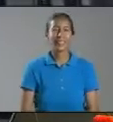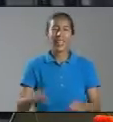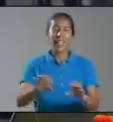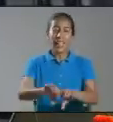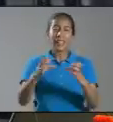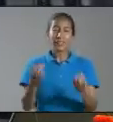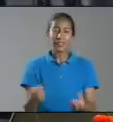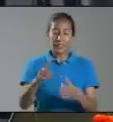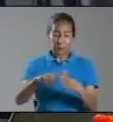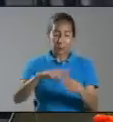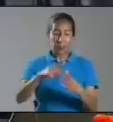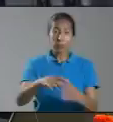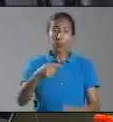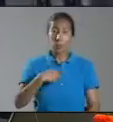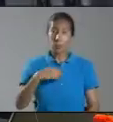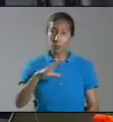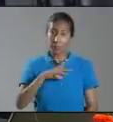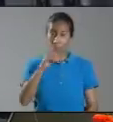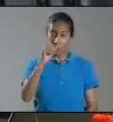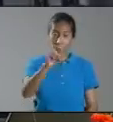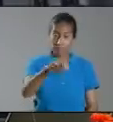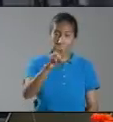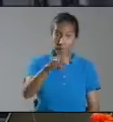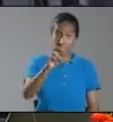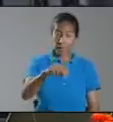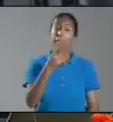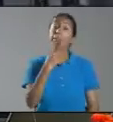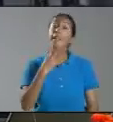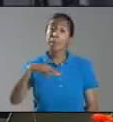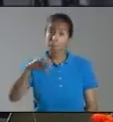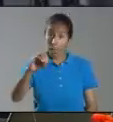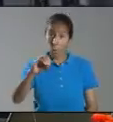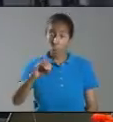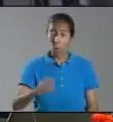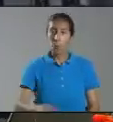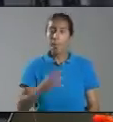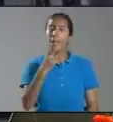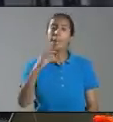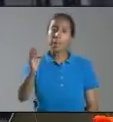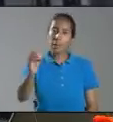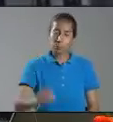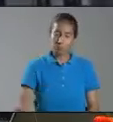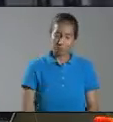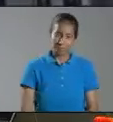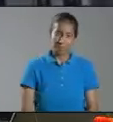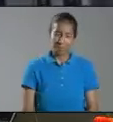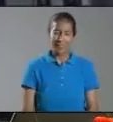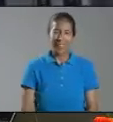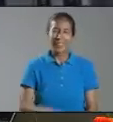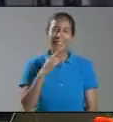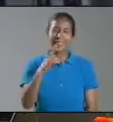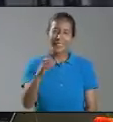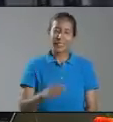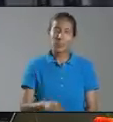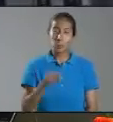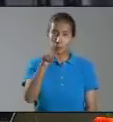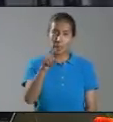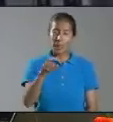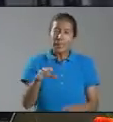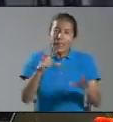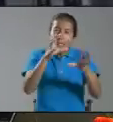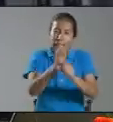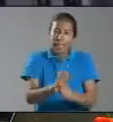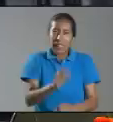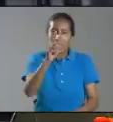Entonces, cuando uno tiene una necesidad, hermano, como si está el dicho que dice, se agarraría de un clavo ardiendo.